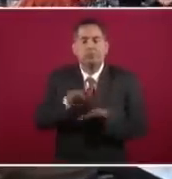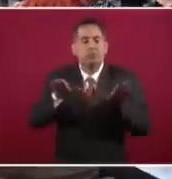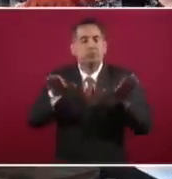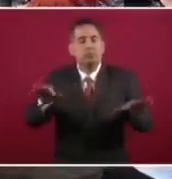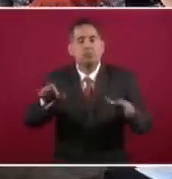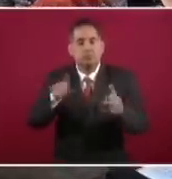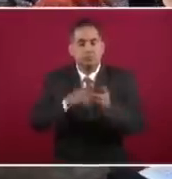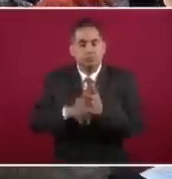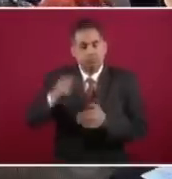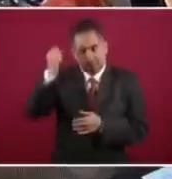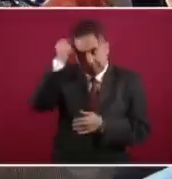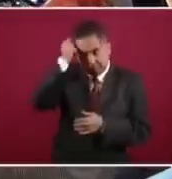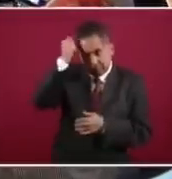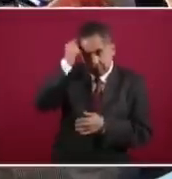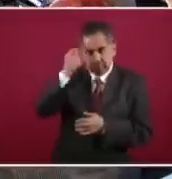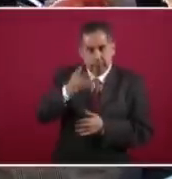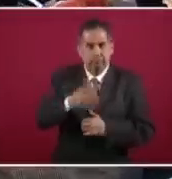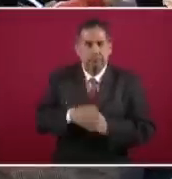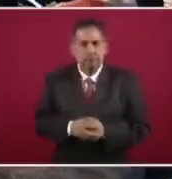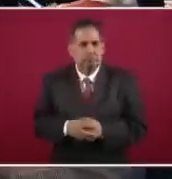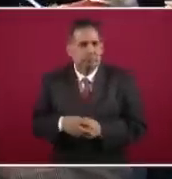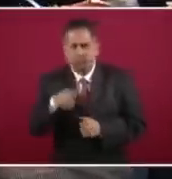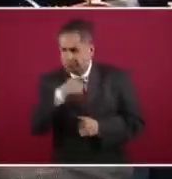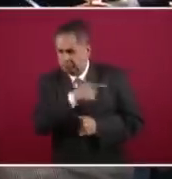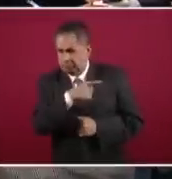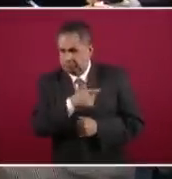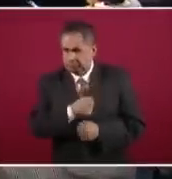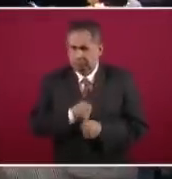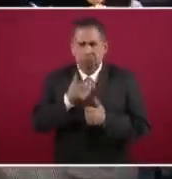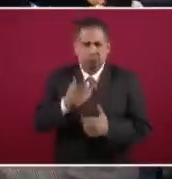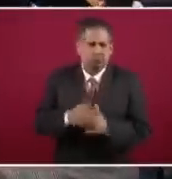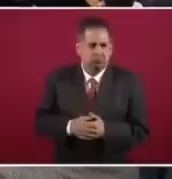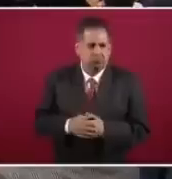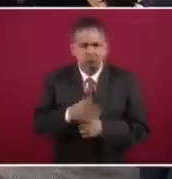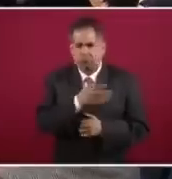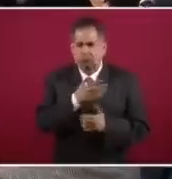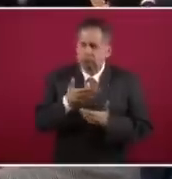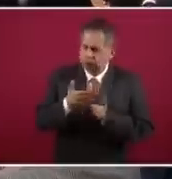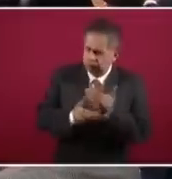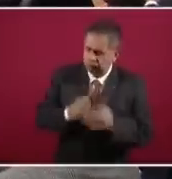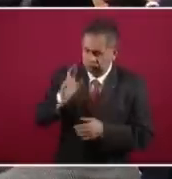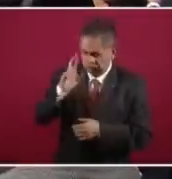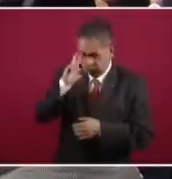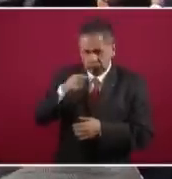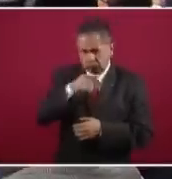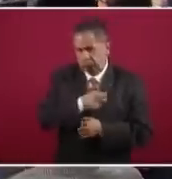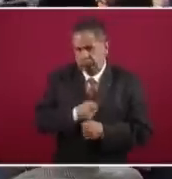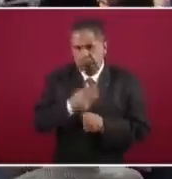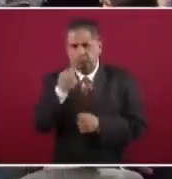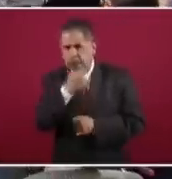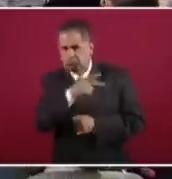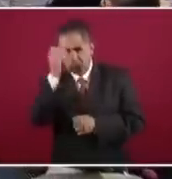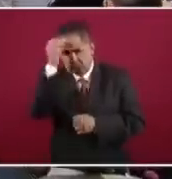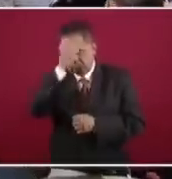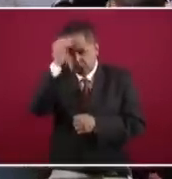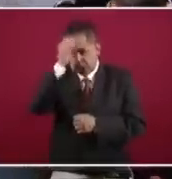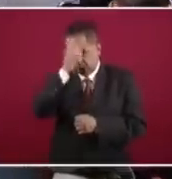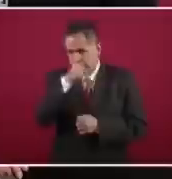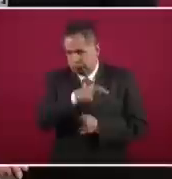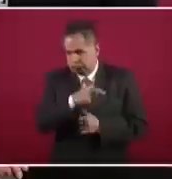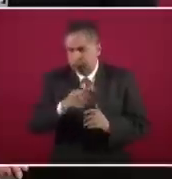de Texcoco y expresó de manera muy respetuosa su opinión